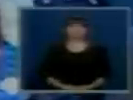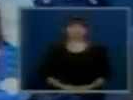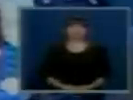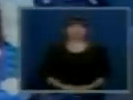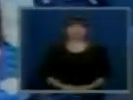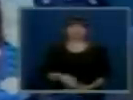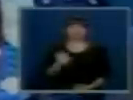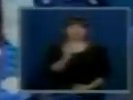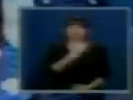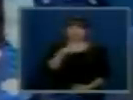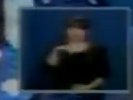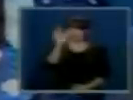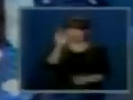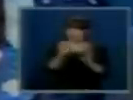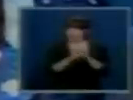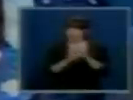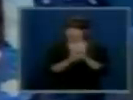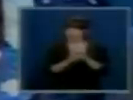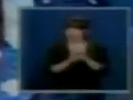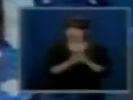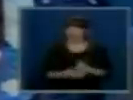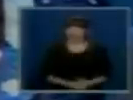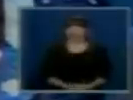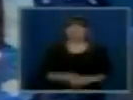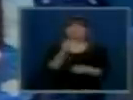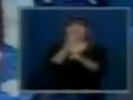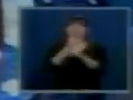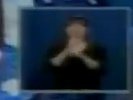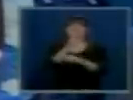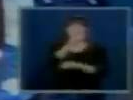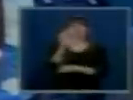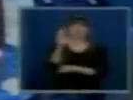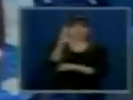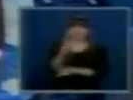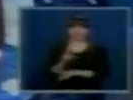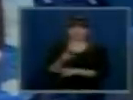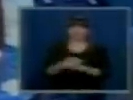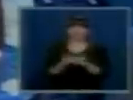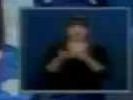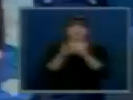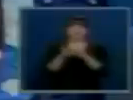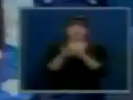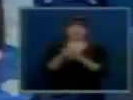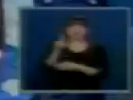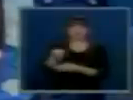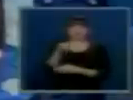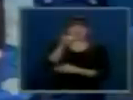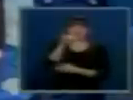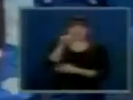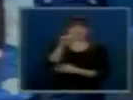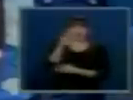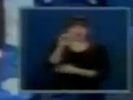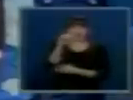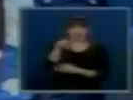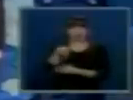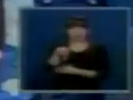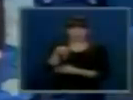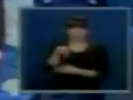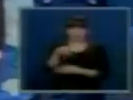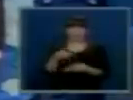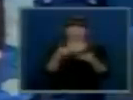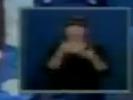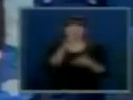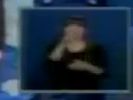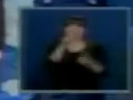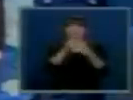Hemos encontrado, por ejemplo, que en el Instituto Costarricense de Puertos del Pacífico, INCOP, se destinaban 2.4